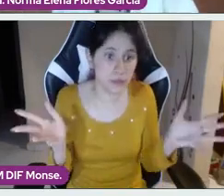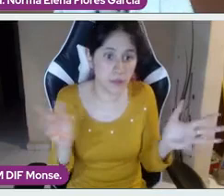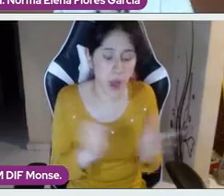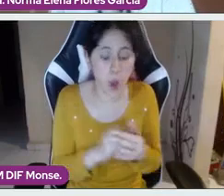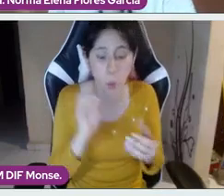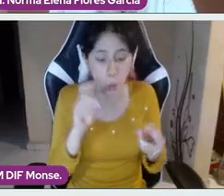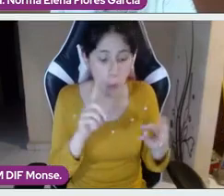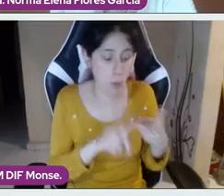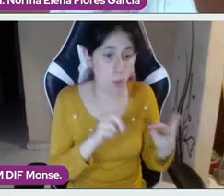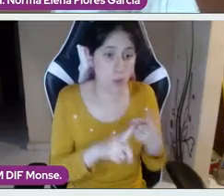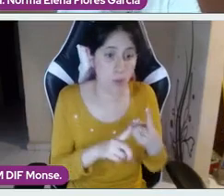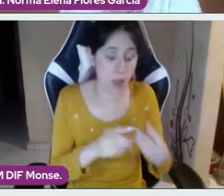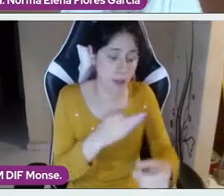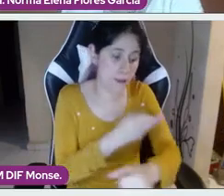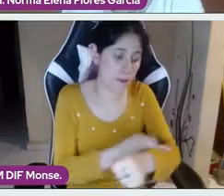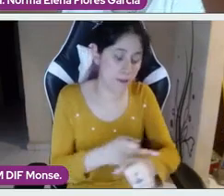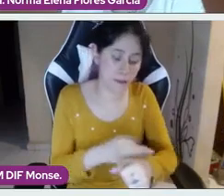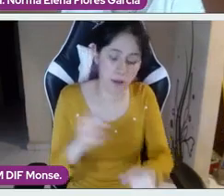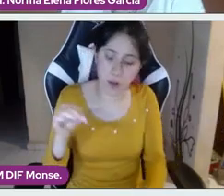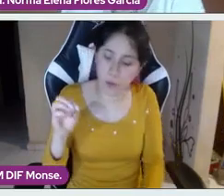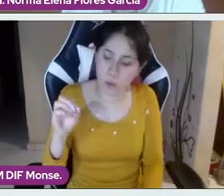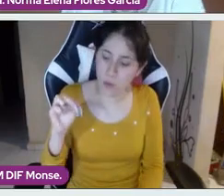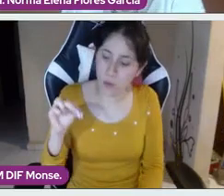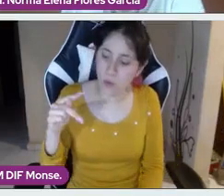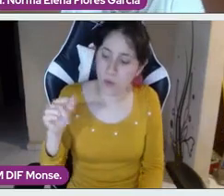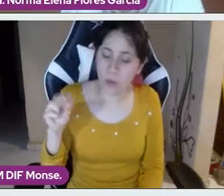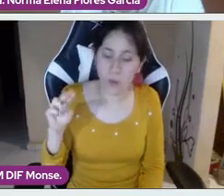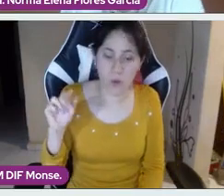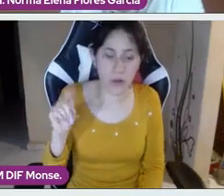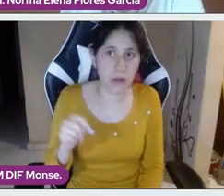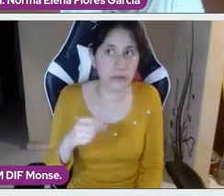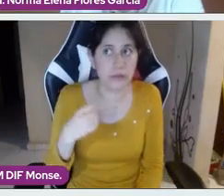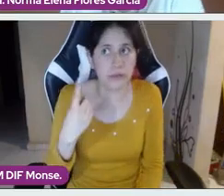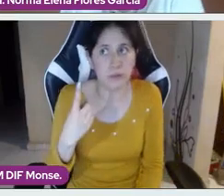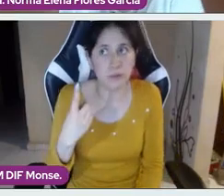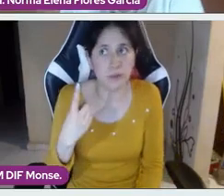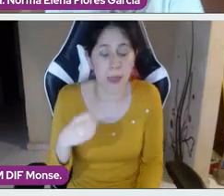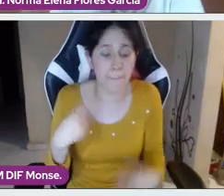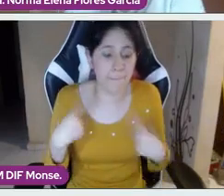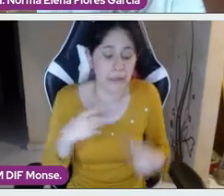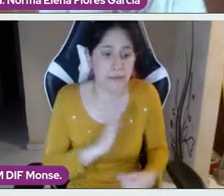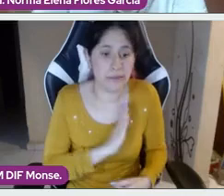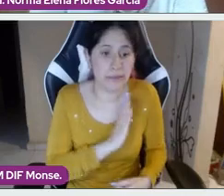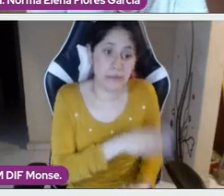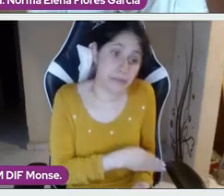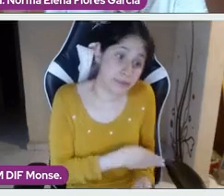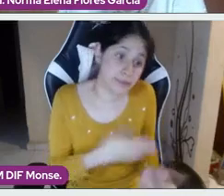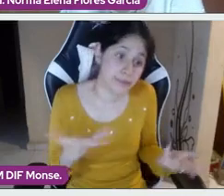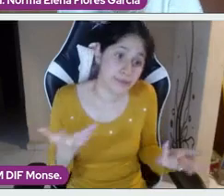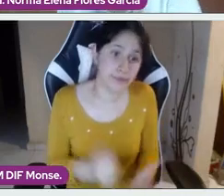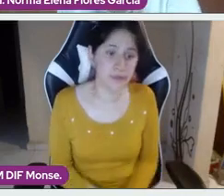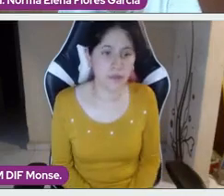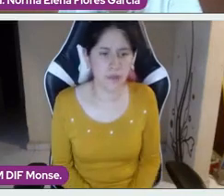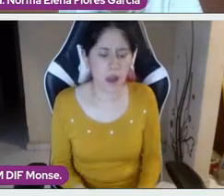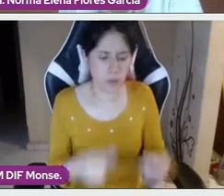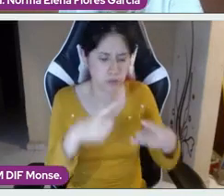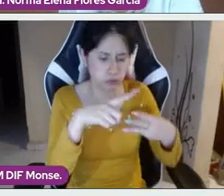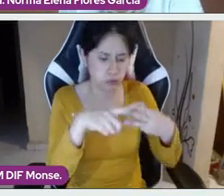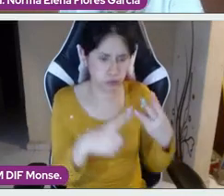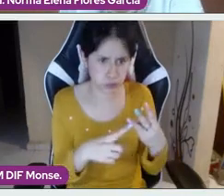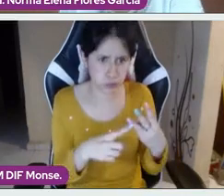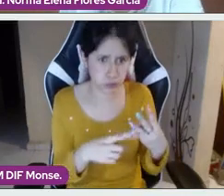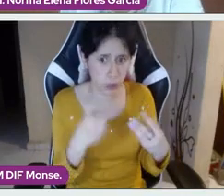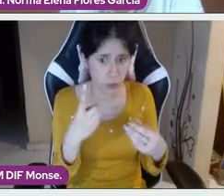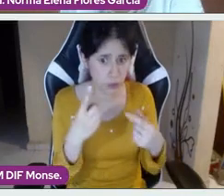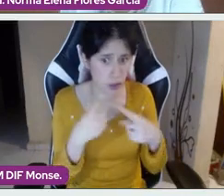familia monoparental a causa de una pérdida. ¿Hay una diferenciación entre